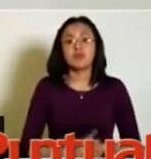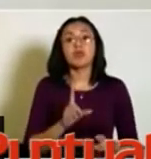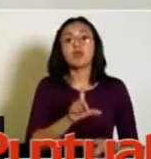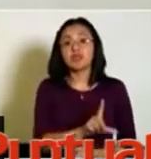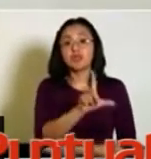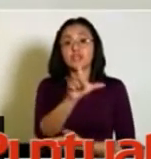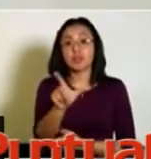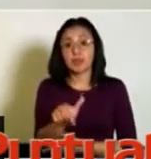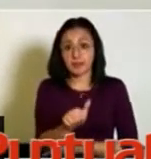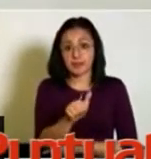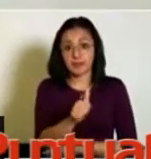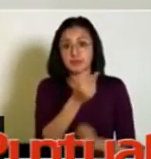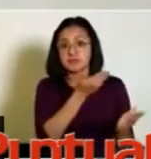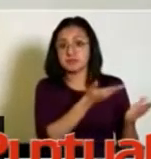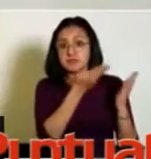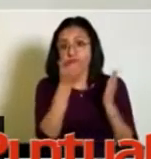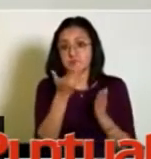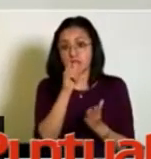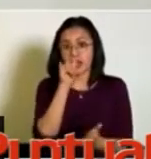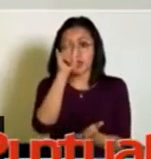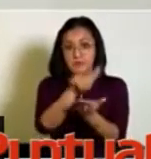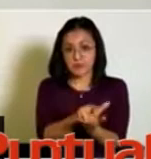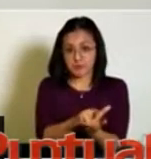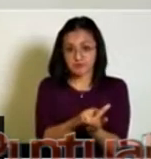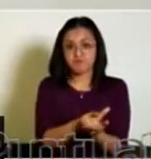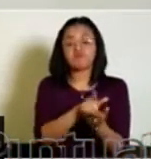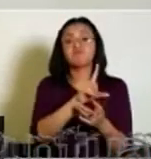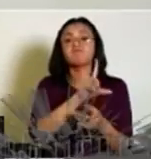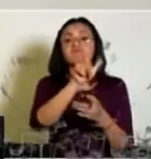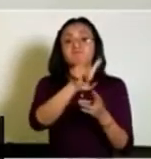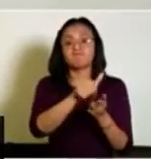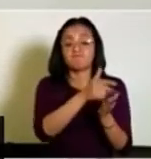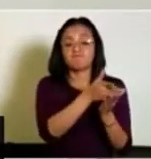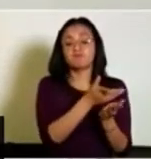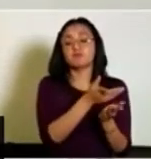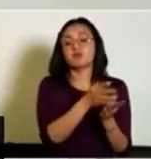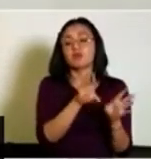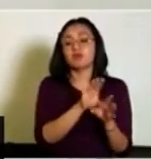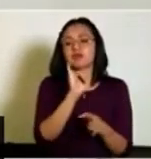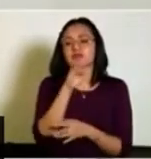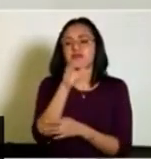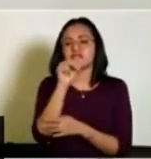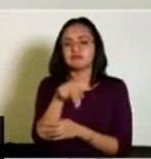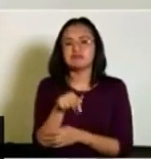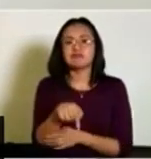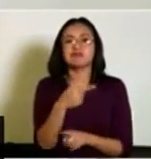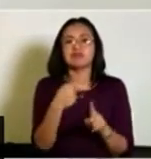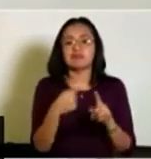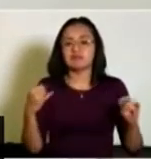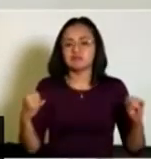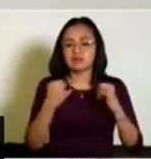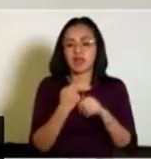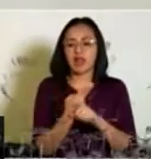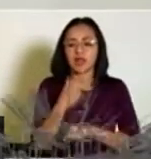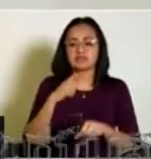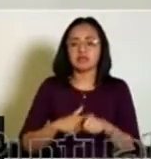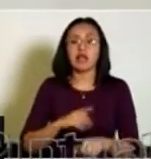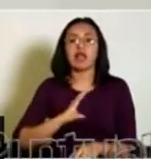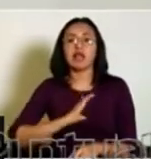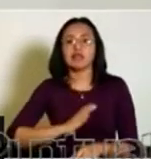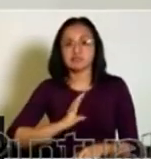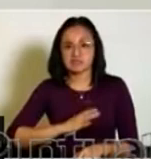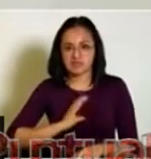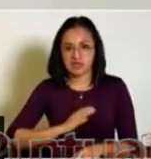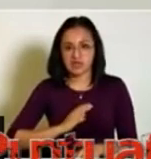Posteriormente de que llegue el avión, serán trasladadas al INCAN, al Instituto Nacional de